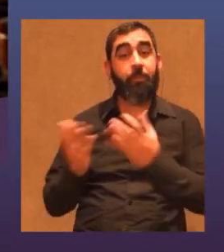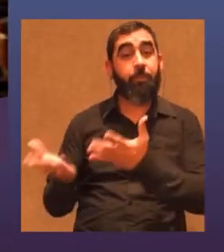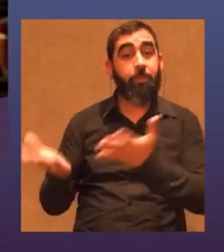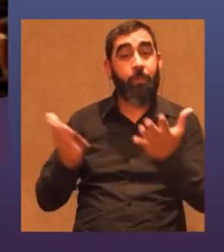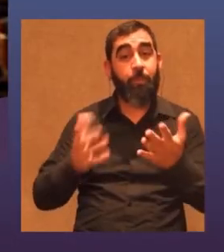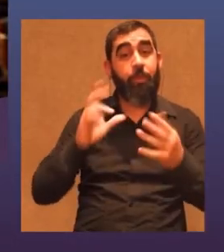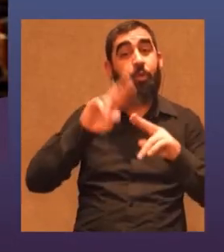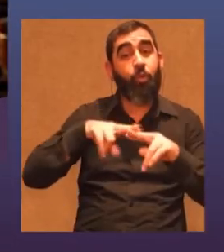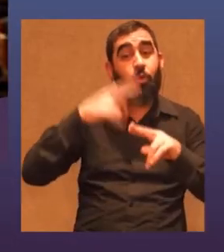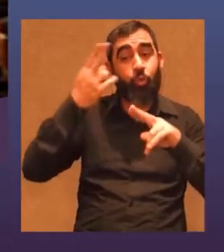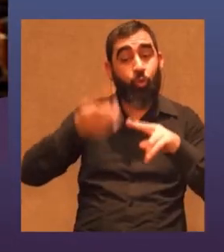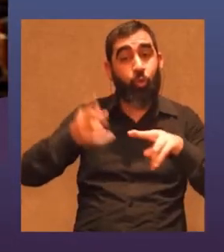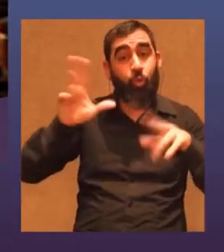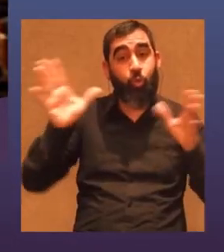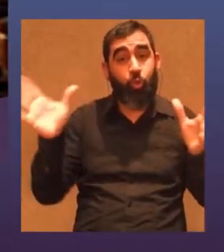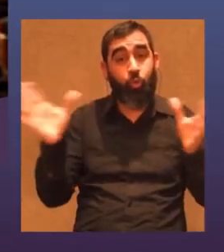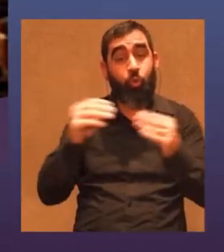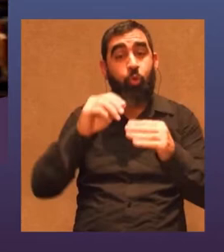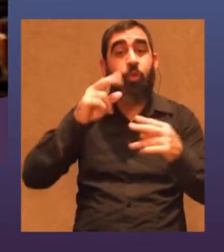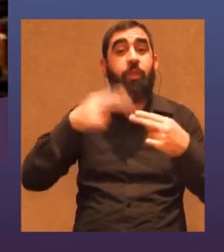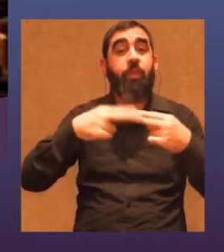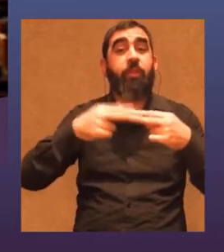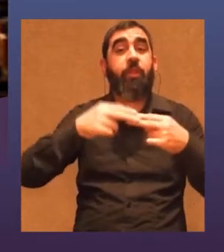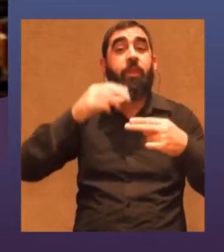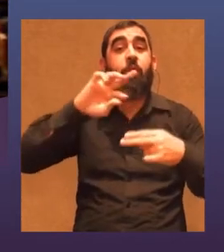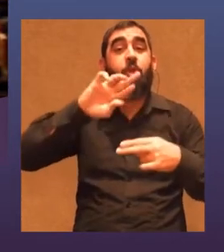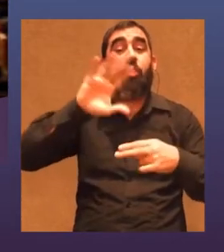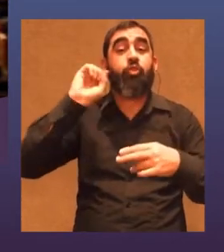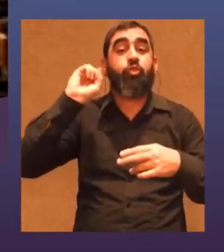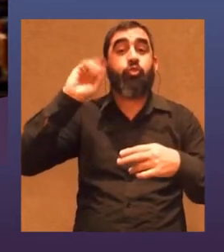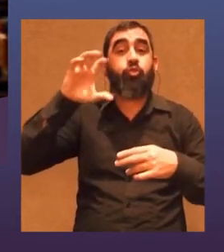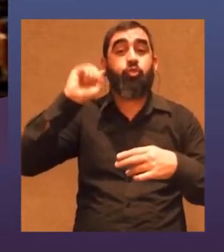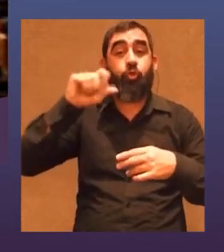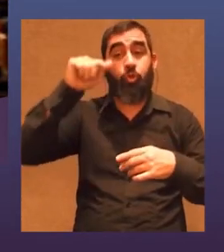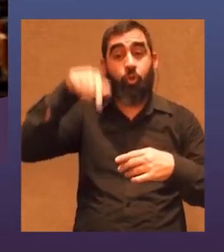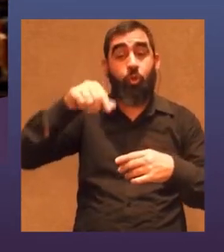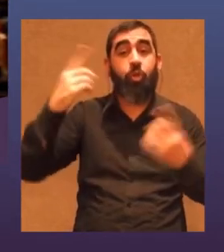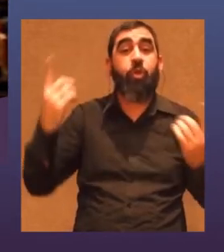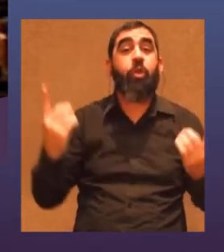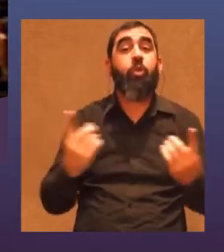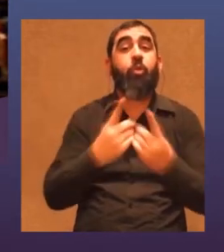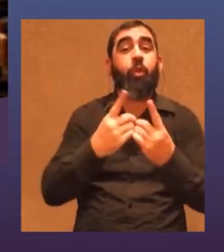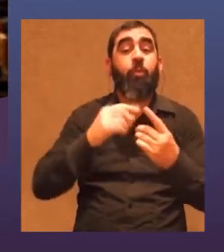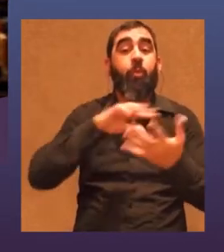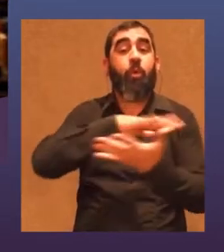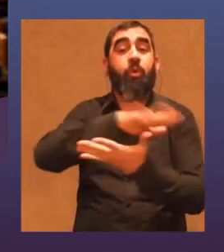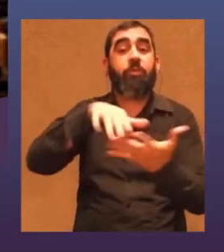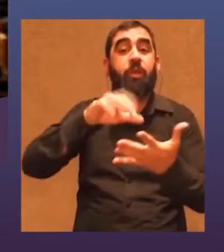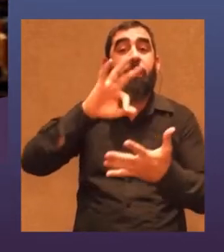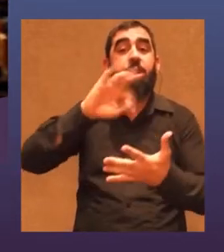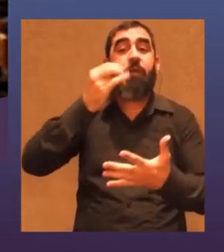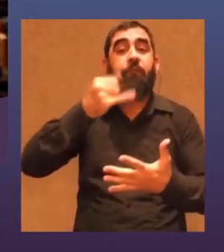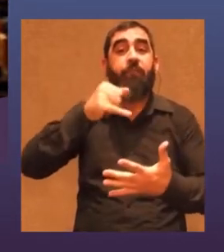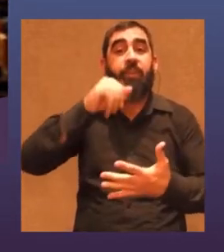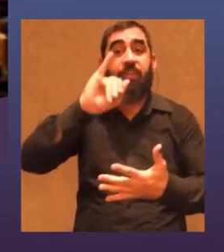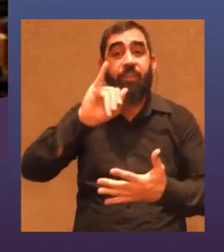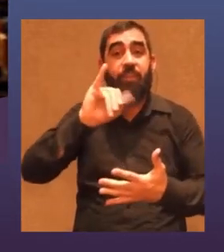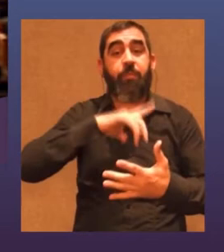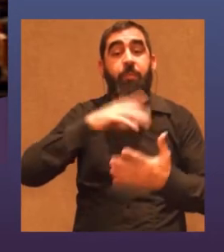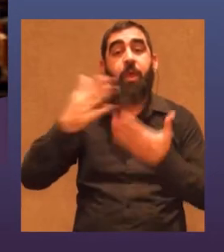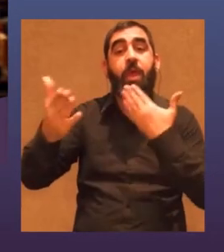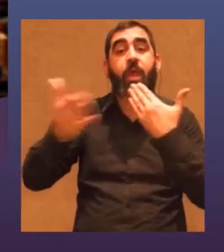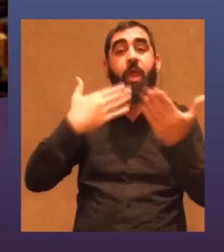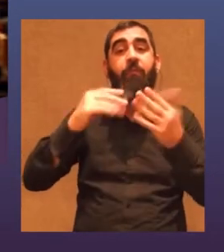Bienvenidos y bienvenidas a los perifoneos online del Auditorio Nacional del Sodre. Hoy nos encontramos en la Sala Favini del Auditorio para